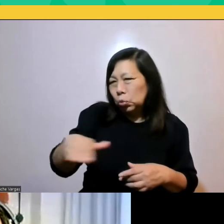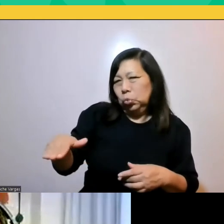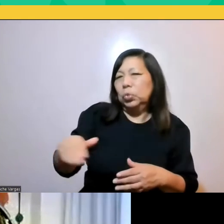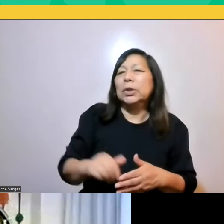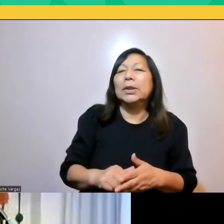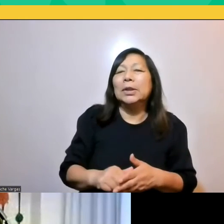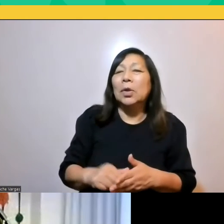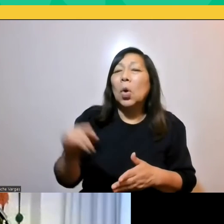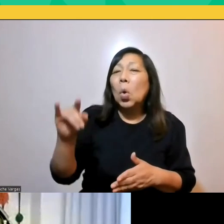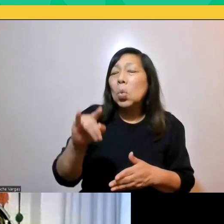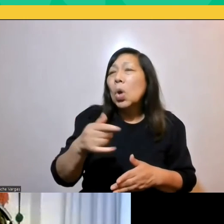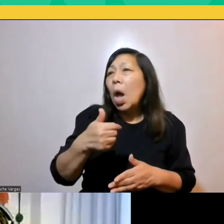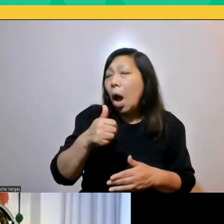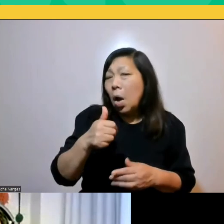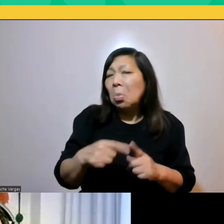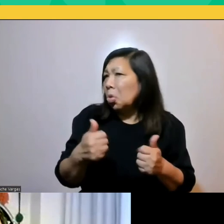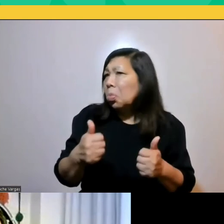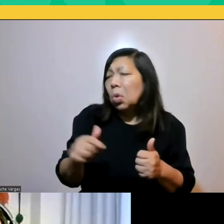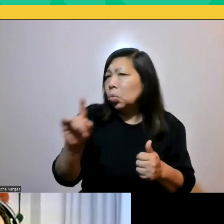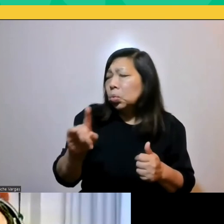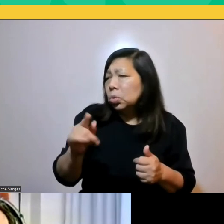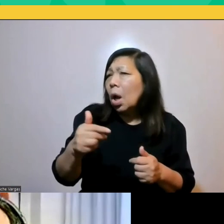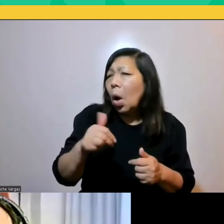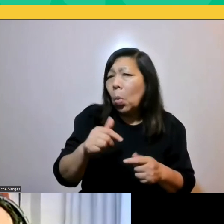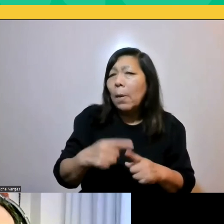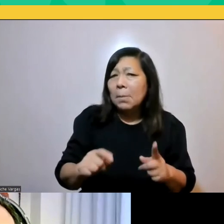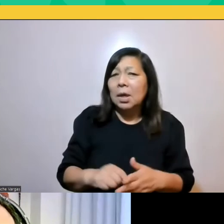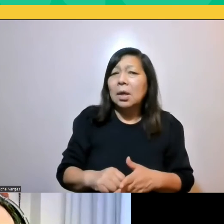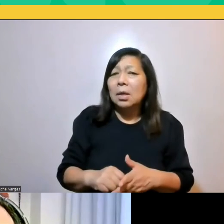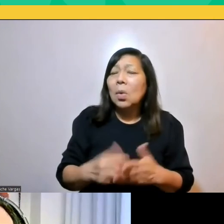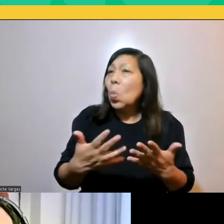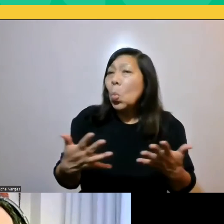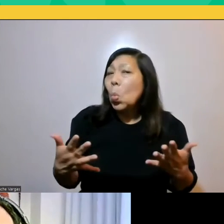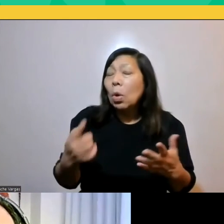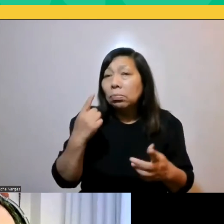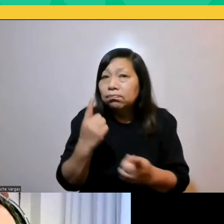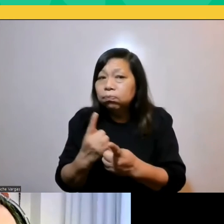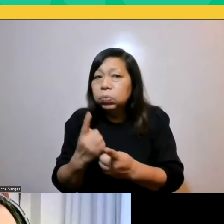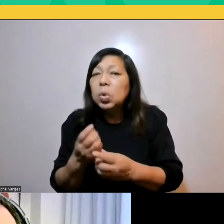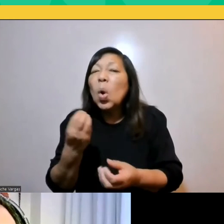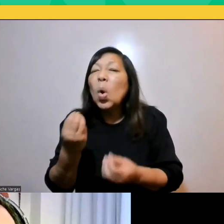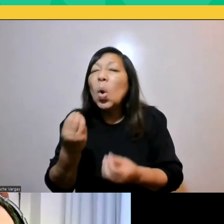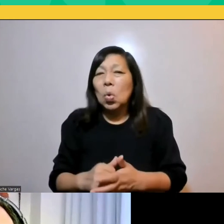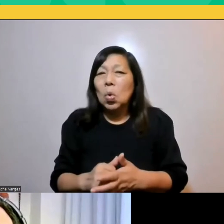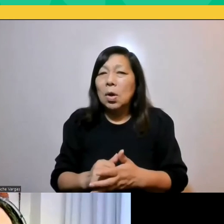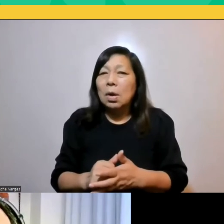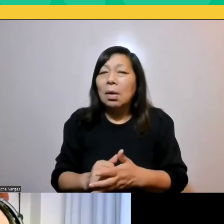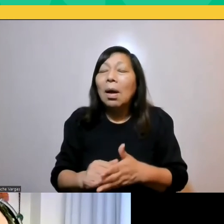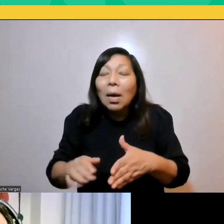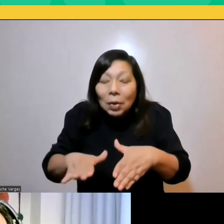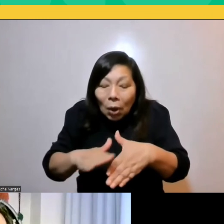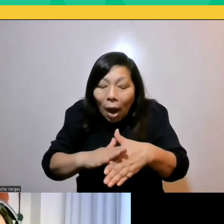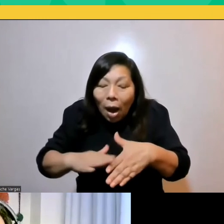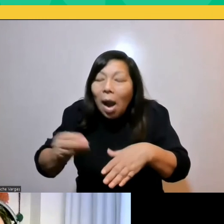niñas solo usan agua y está bien usar solo agua, pero de pronto no hay un conocimiento sobre cómo limpiarse esa